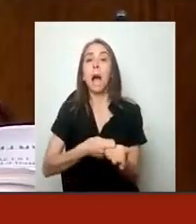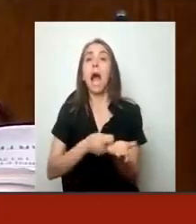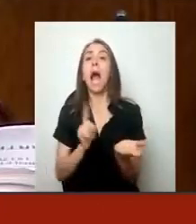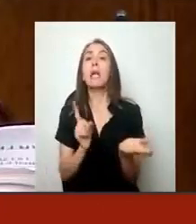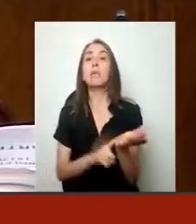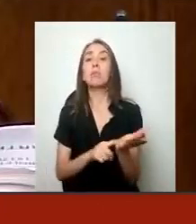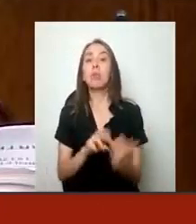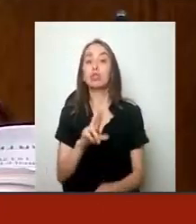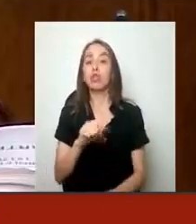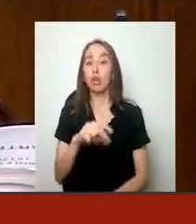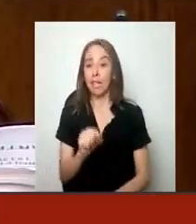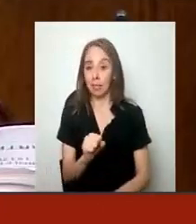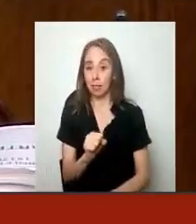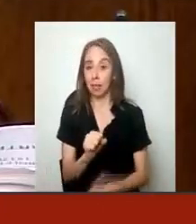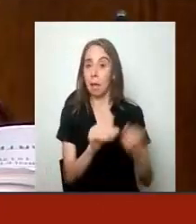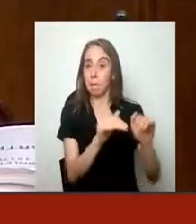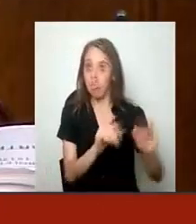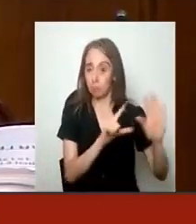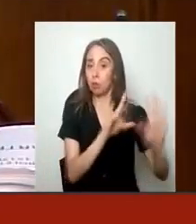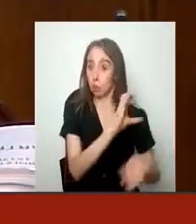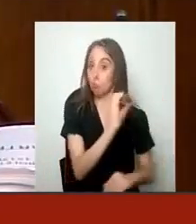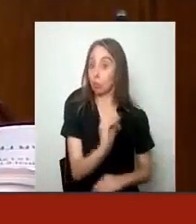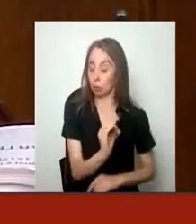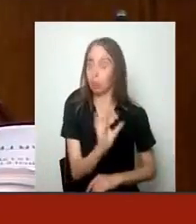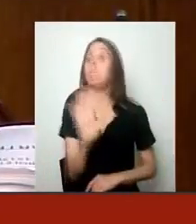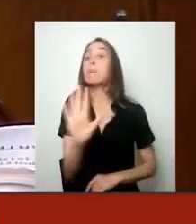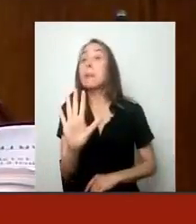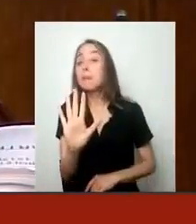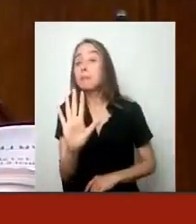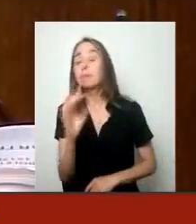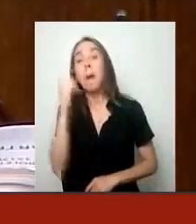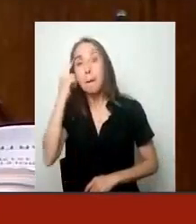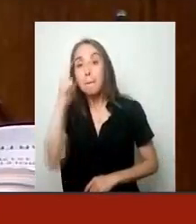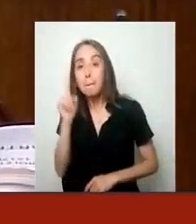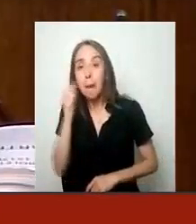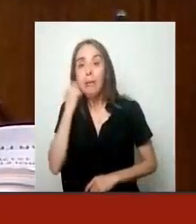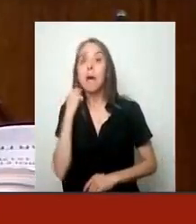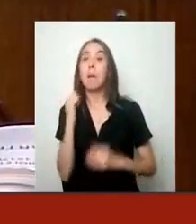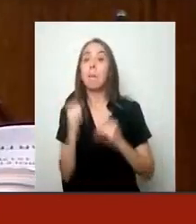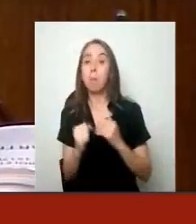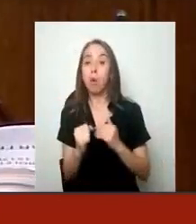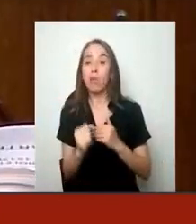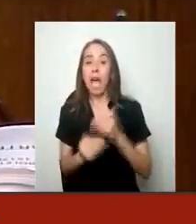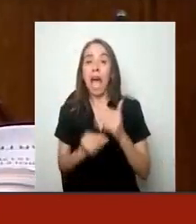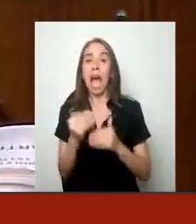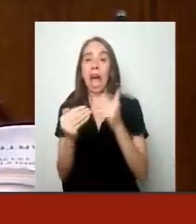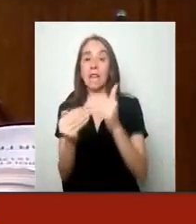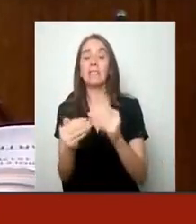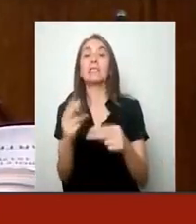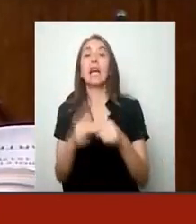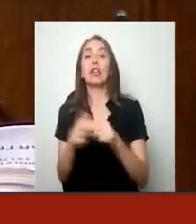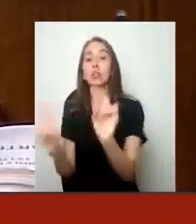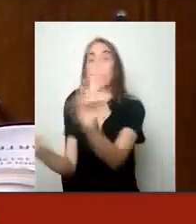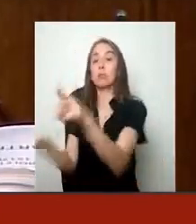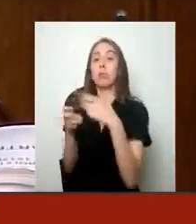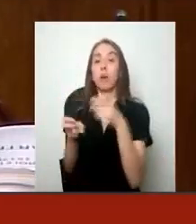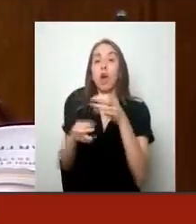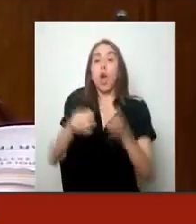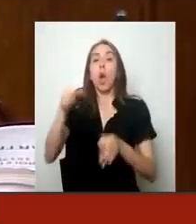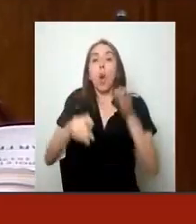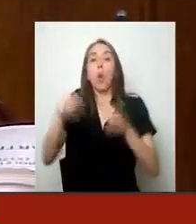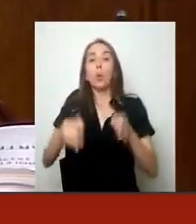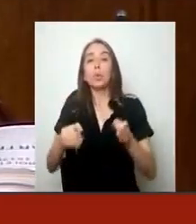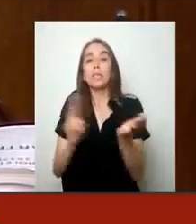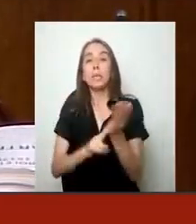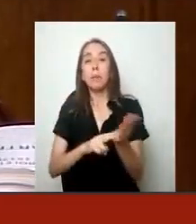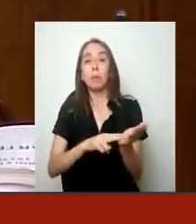renta. Sin embargo, con el fin de avanzar en justicia tributaria, se aumentó